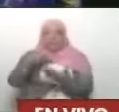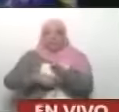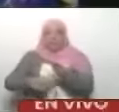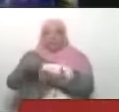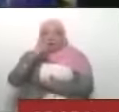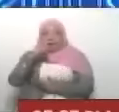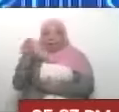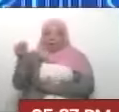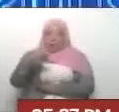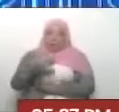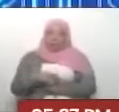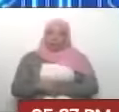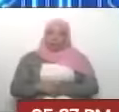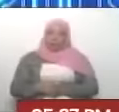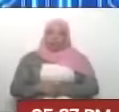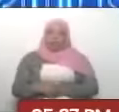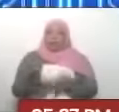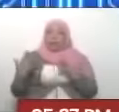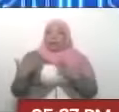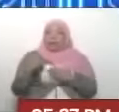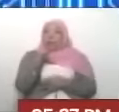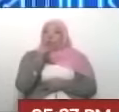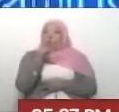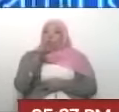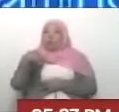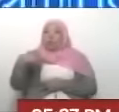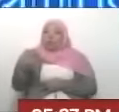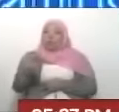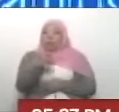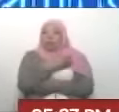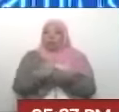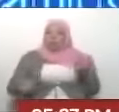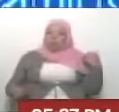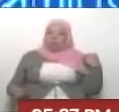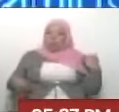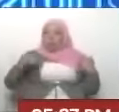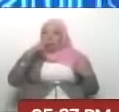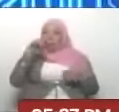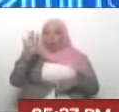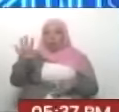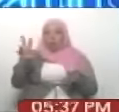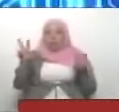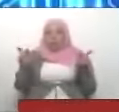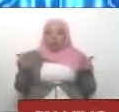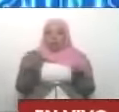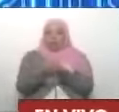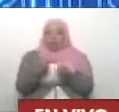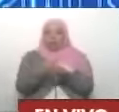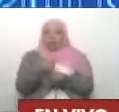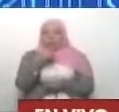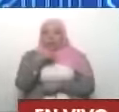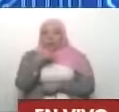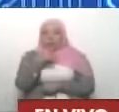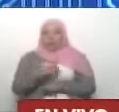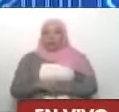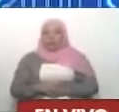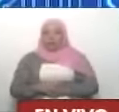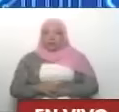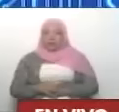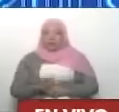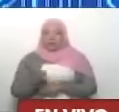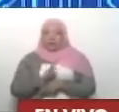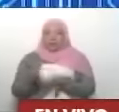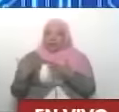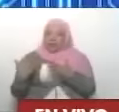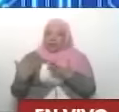Arellán. Con información en caliente, después de los anuncios, sería presidente Maduro jura a los nuevos ministros del gabinete. Así que información en